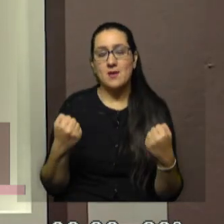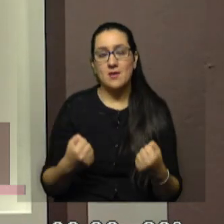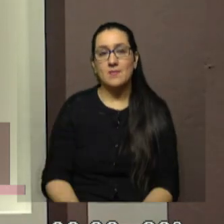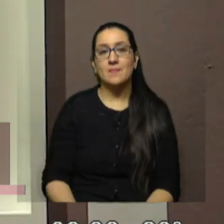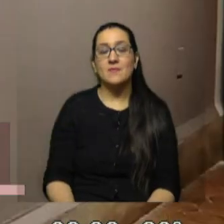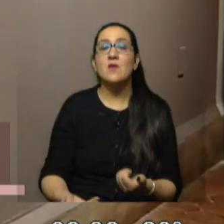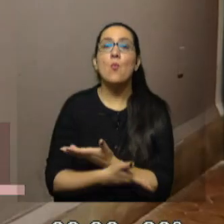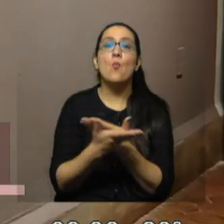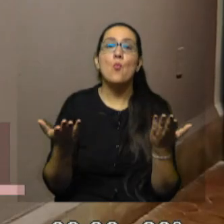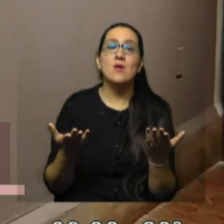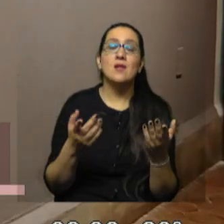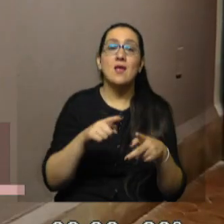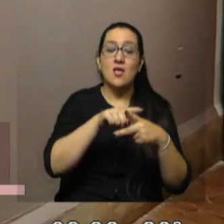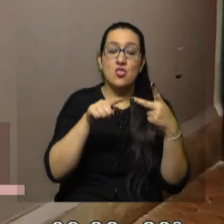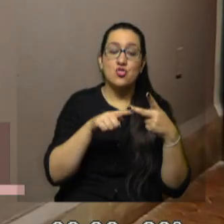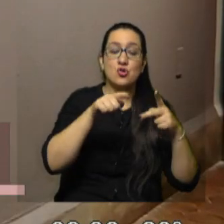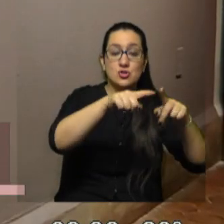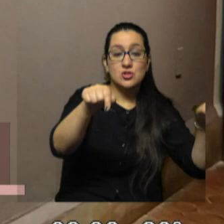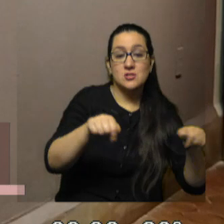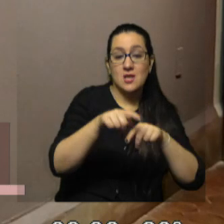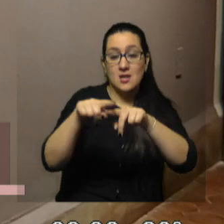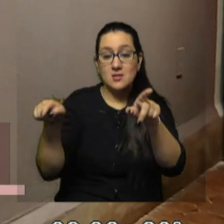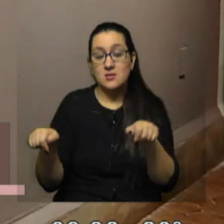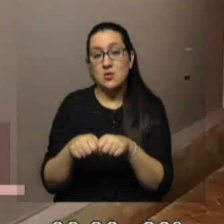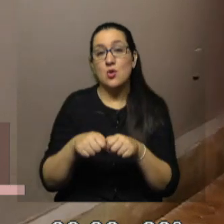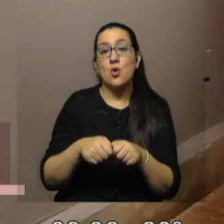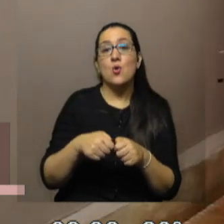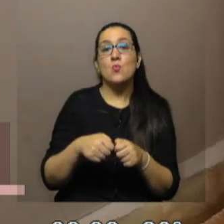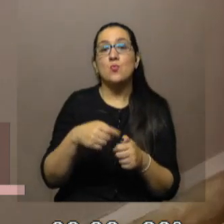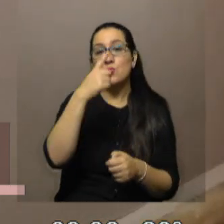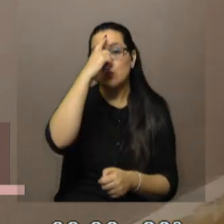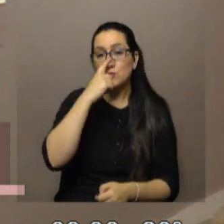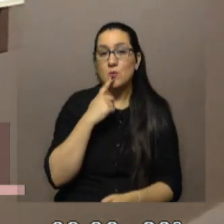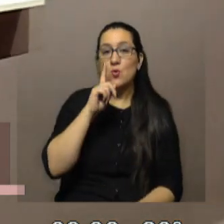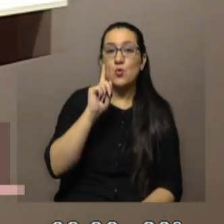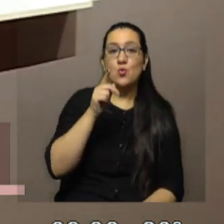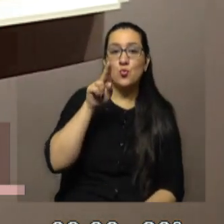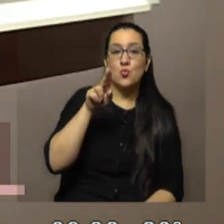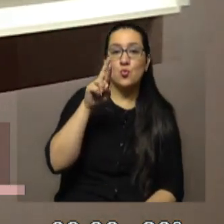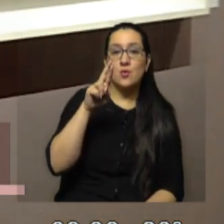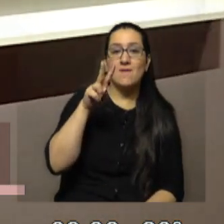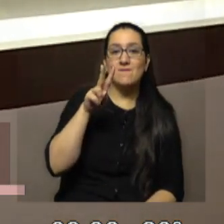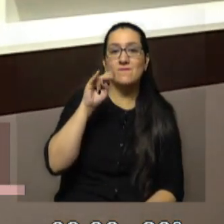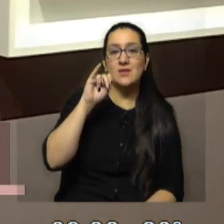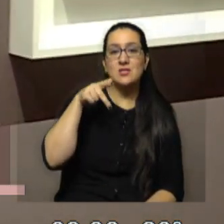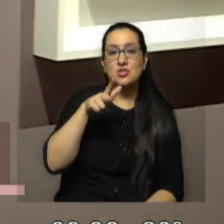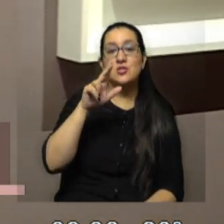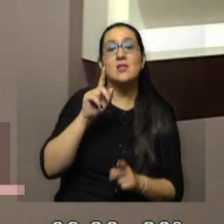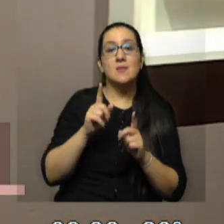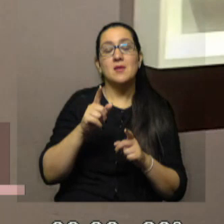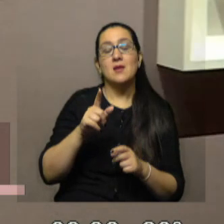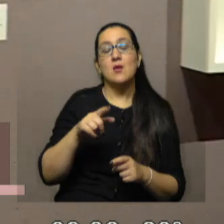se exhiben varias en dos salas principalmente, en el Museo Burrich y en el Museo del Cabildo, que las curadoras